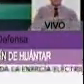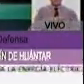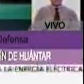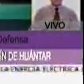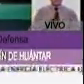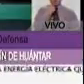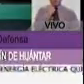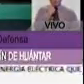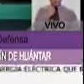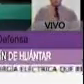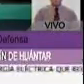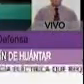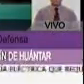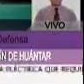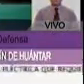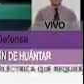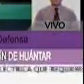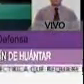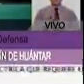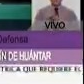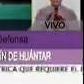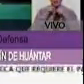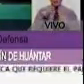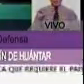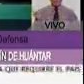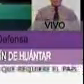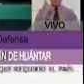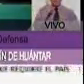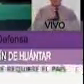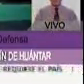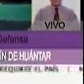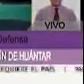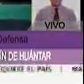Juan Manuel Cartagena, que fue el primero